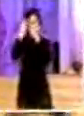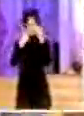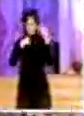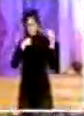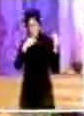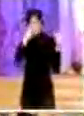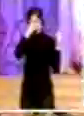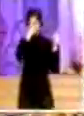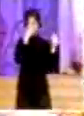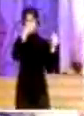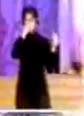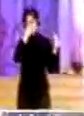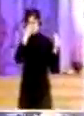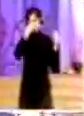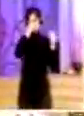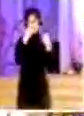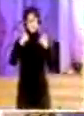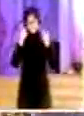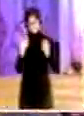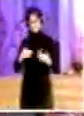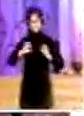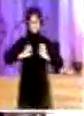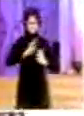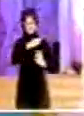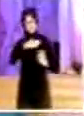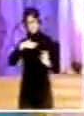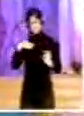soy payaso, así yo quiero ser.